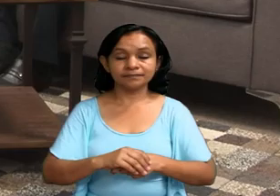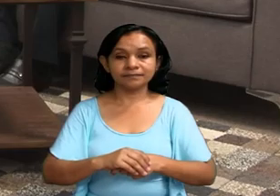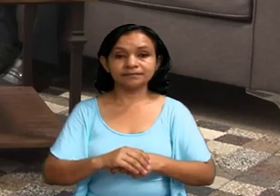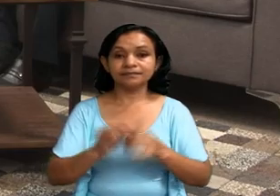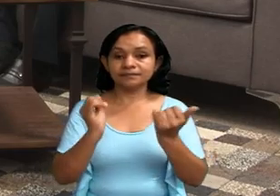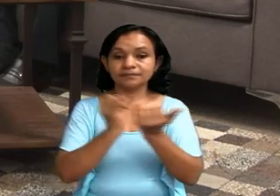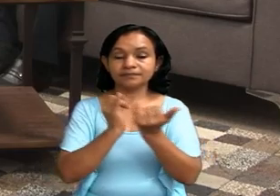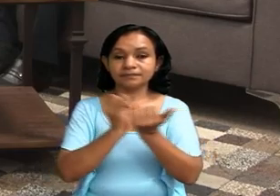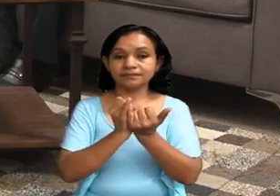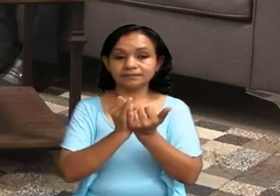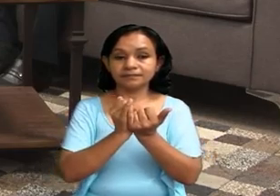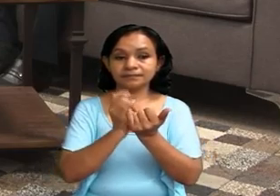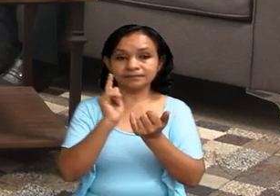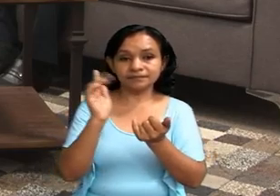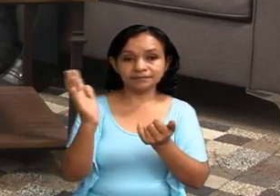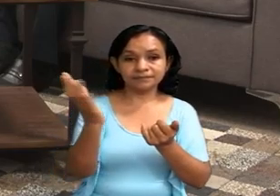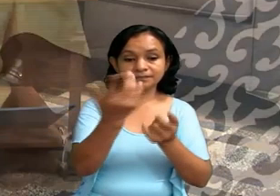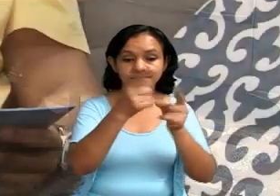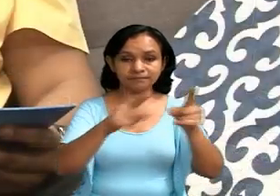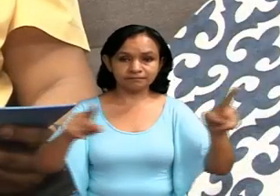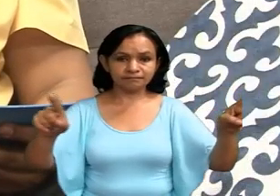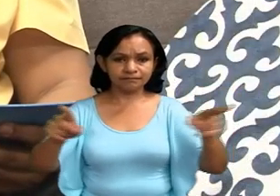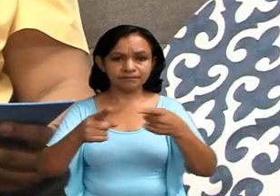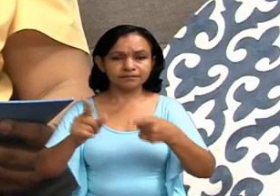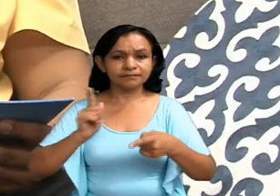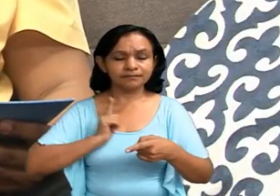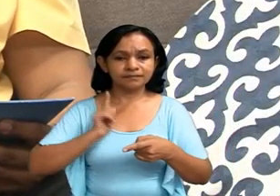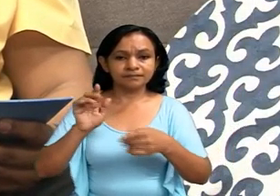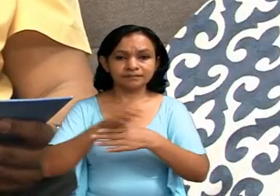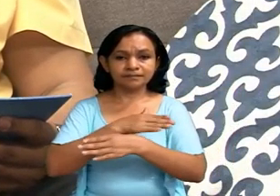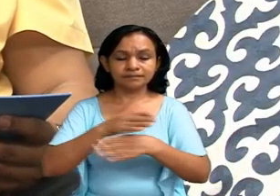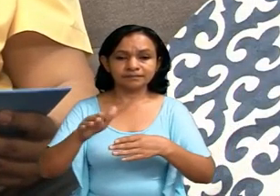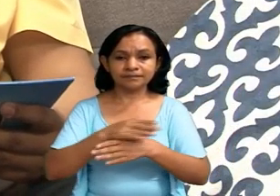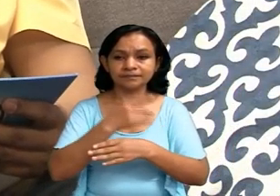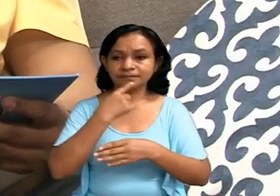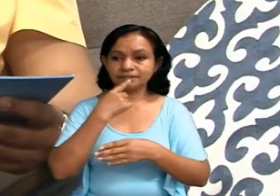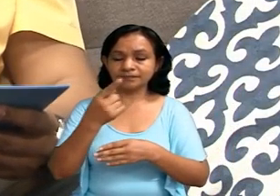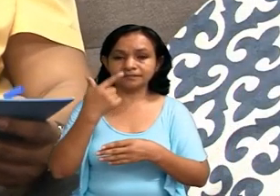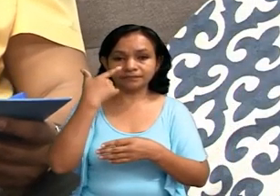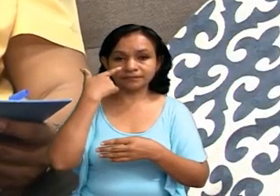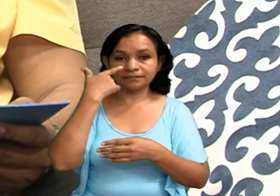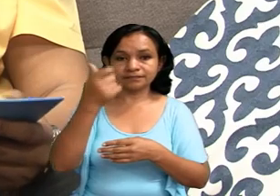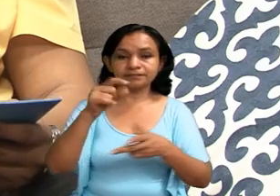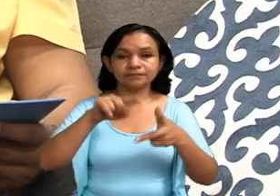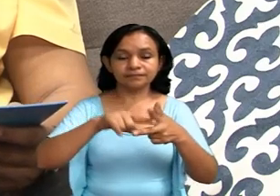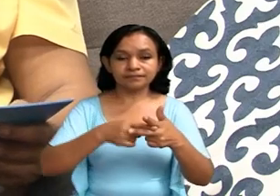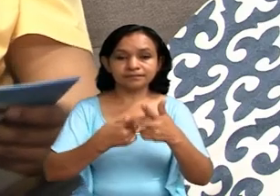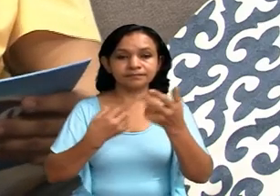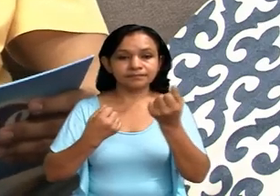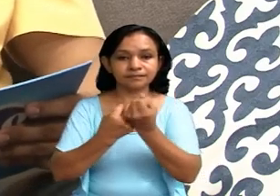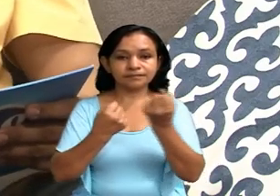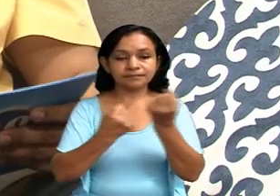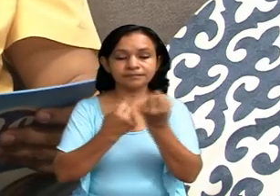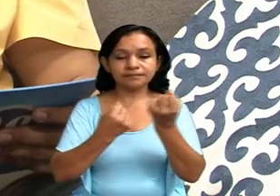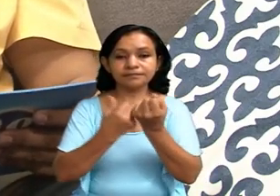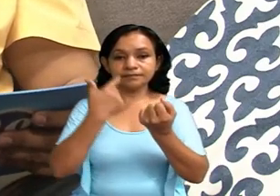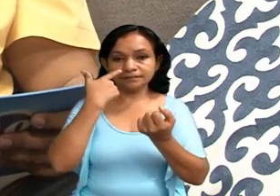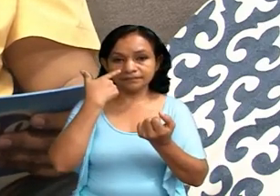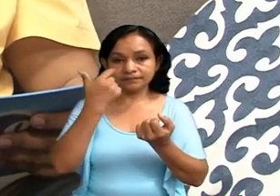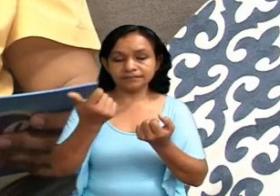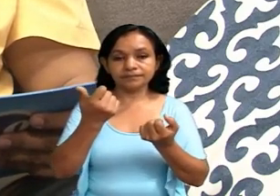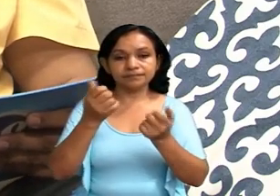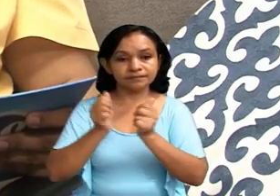ya ganando espacio todas las orquestas, ¿verdad? Porque eso es otra cosa también, es decir, el reconocimiento a partir del financiamiento, el reconocimiento a